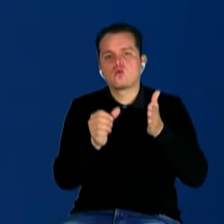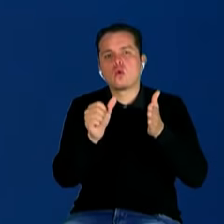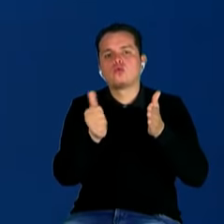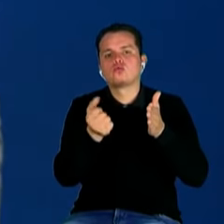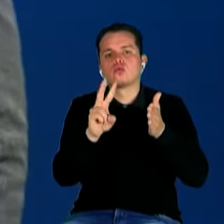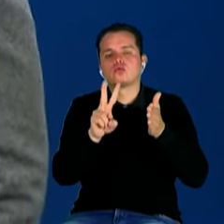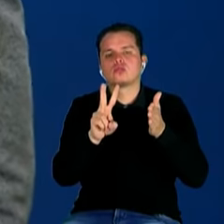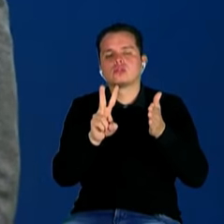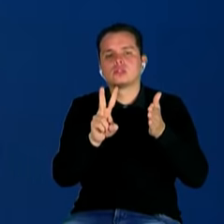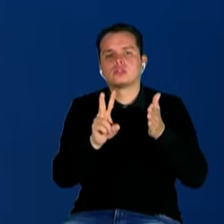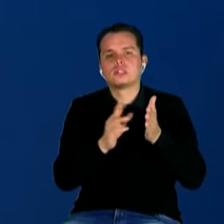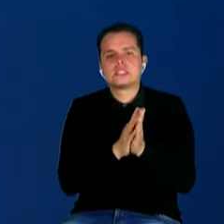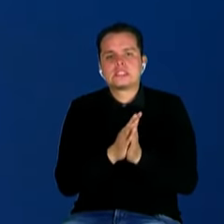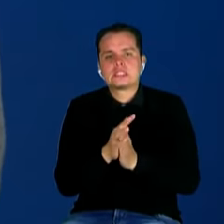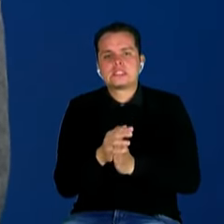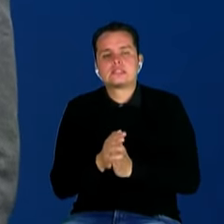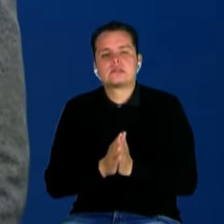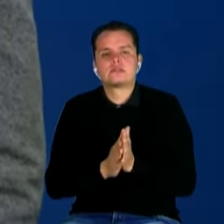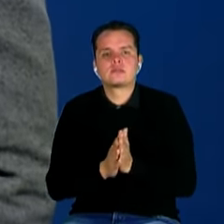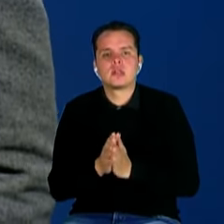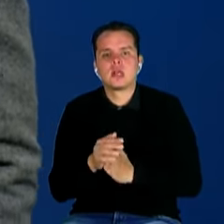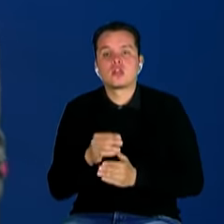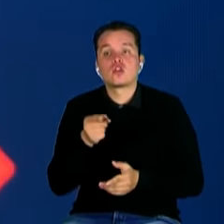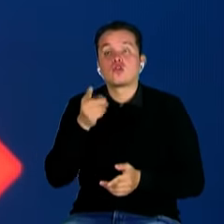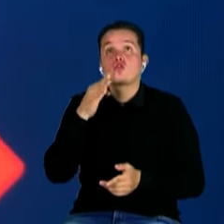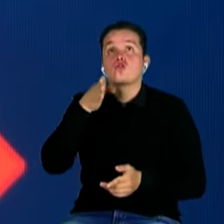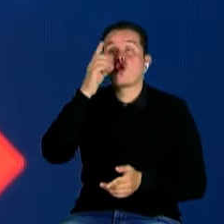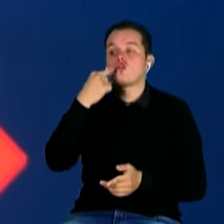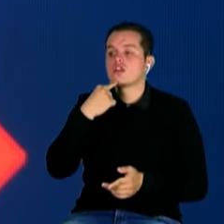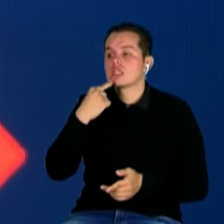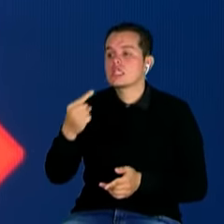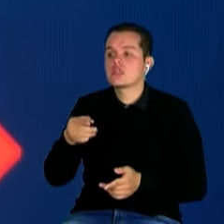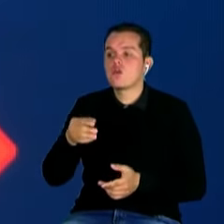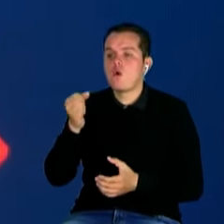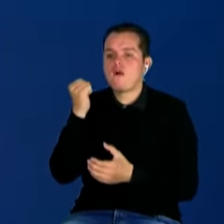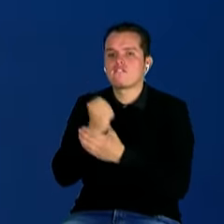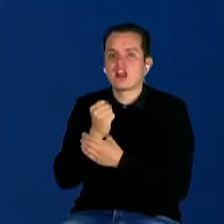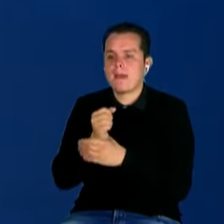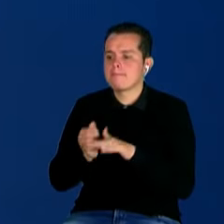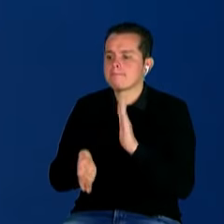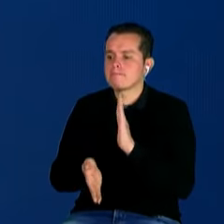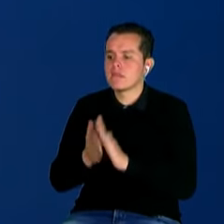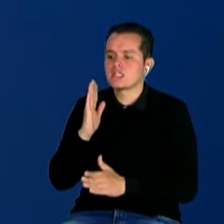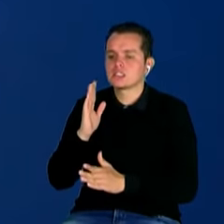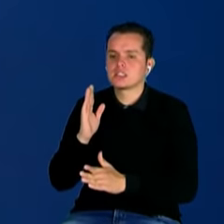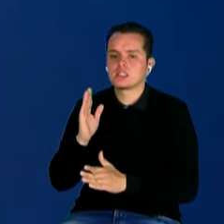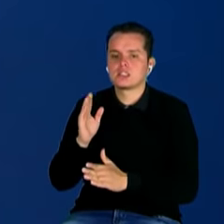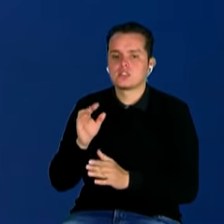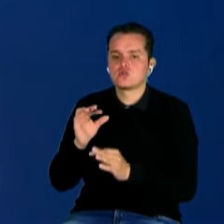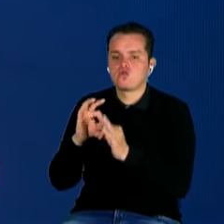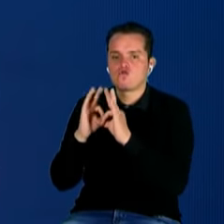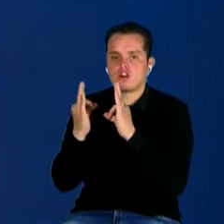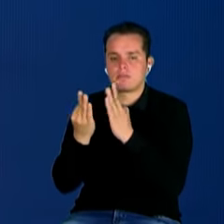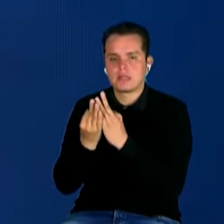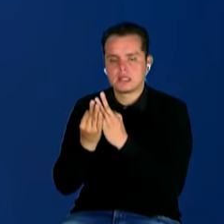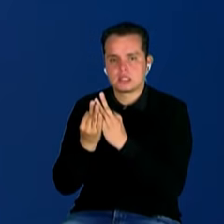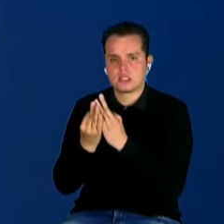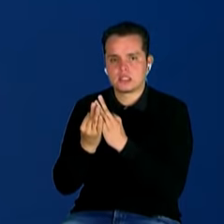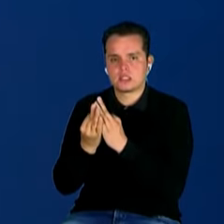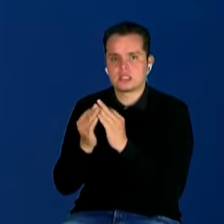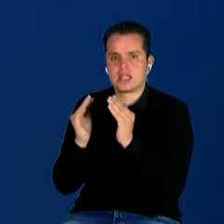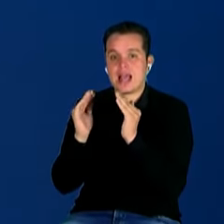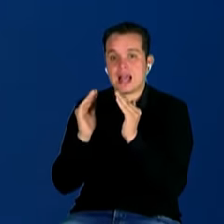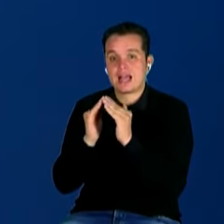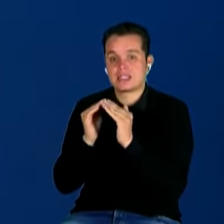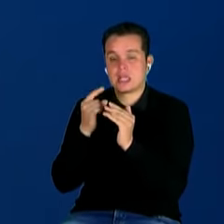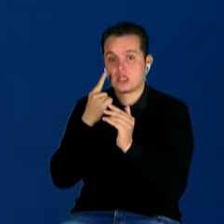13, se nos dice que Dios le dijo a Abraham, vete de tu tierra y de tu parentela y de la casa